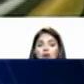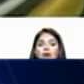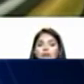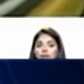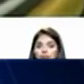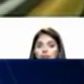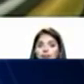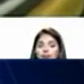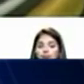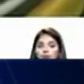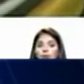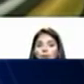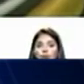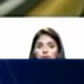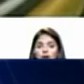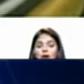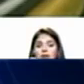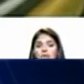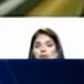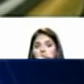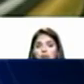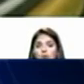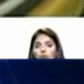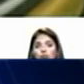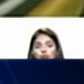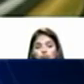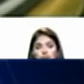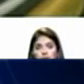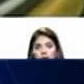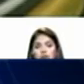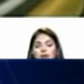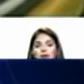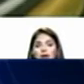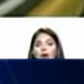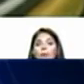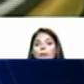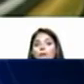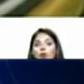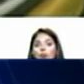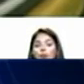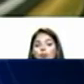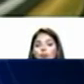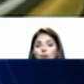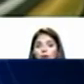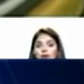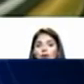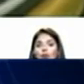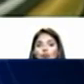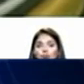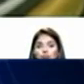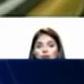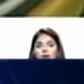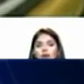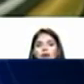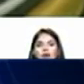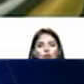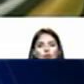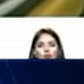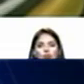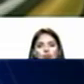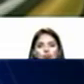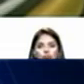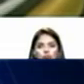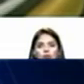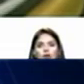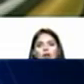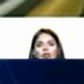instalación, presentará a la Asamblea Nacional Constituyente la propuesta de acto constituyente que regule el otorgamiento de